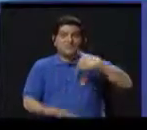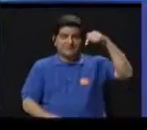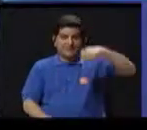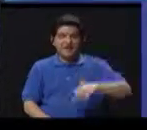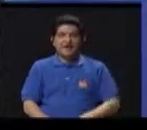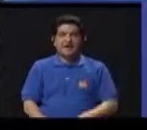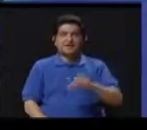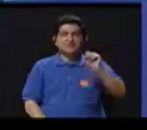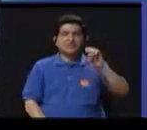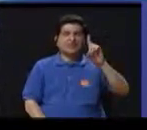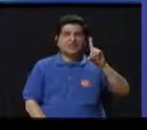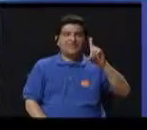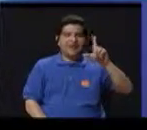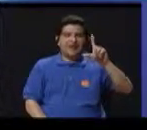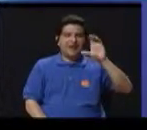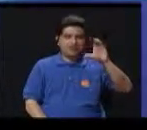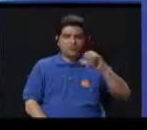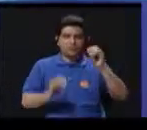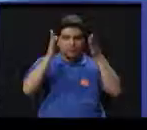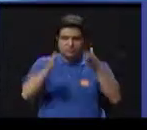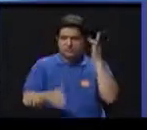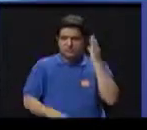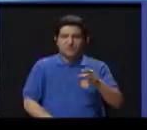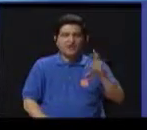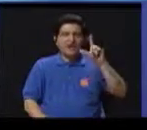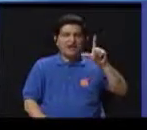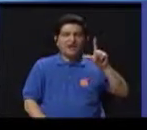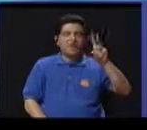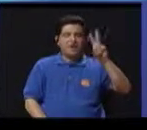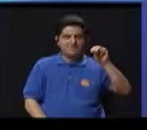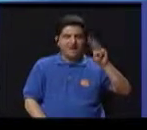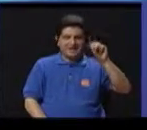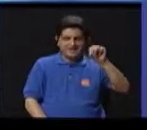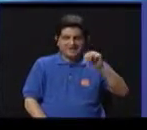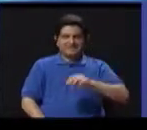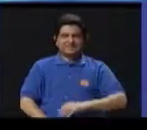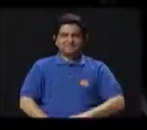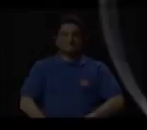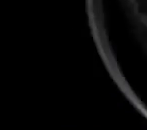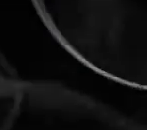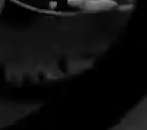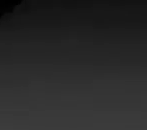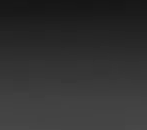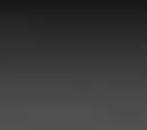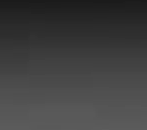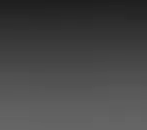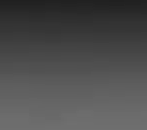parte tendremos a Sonia de la Cruz y a Laura Márquez Massino.